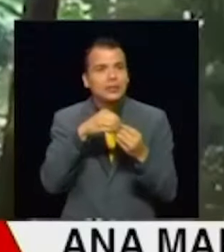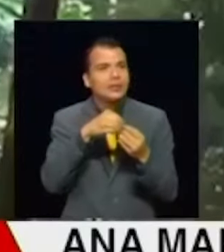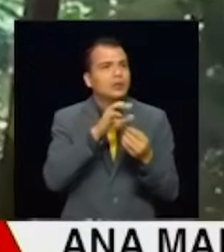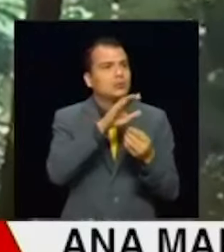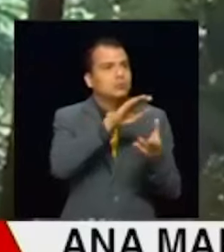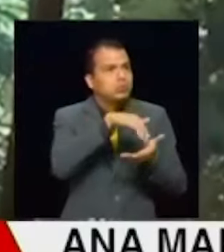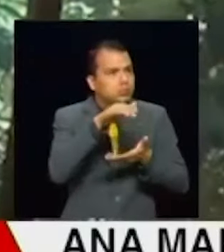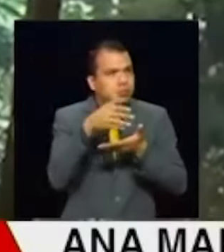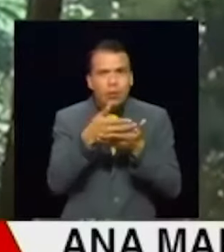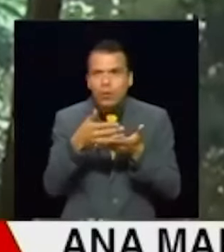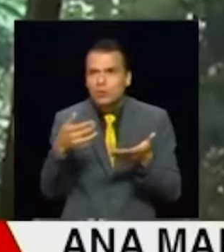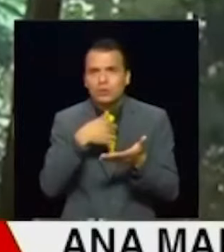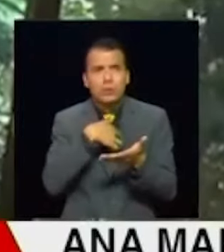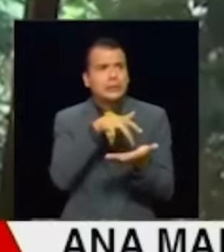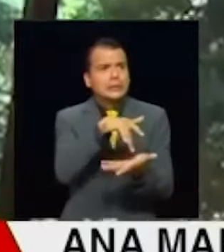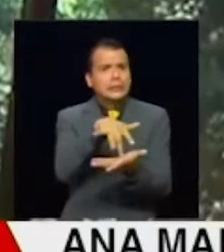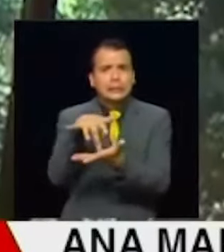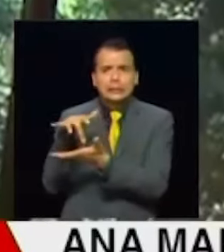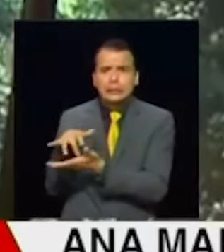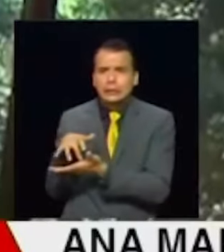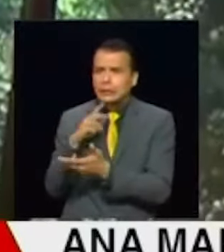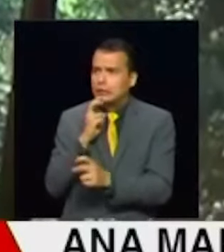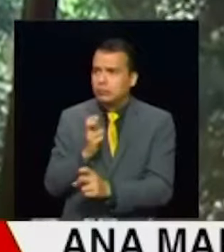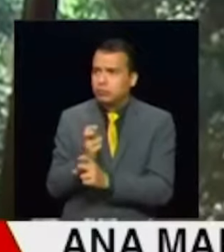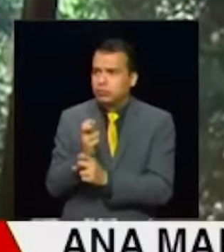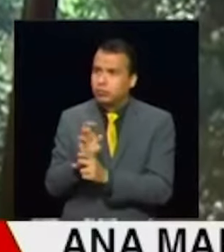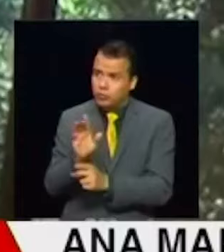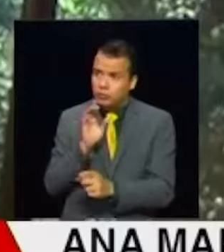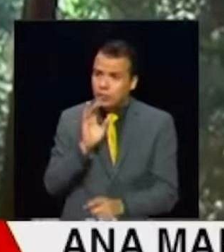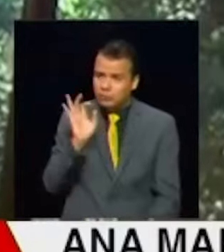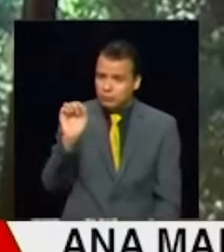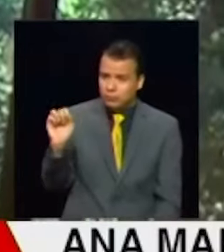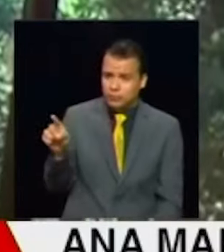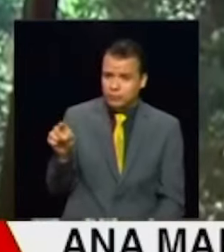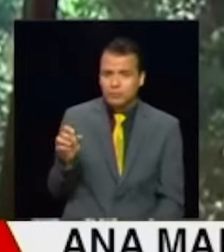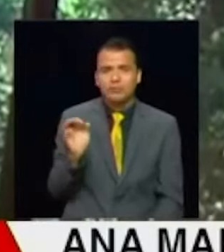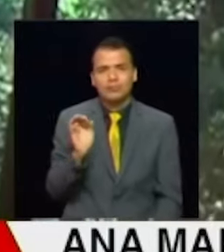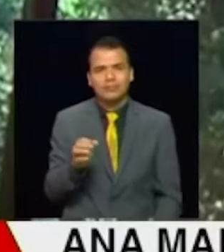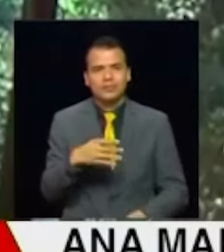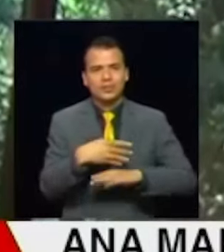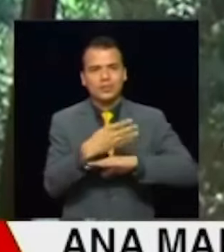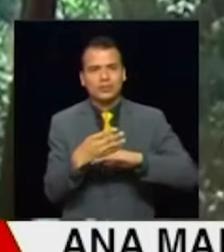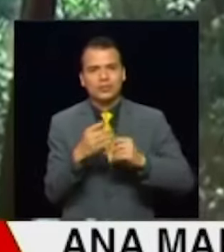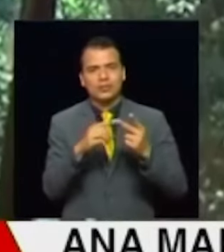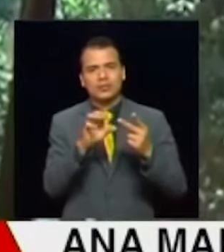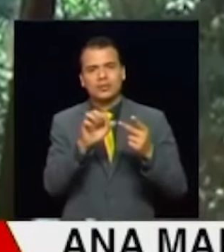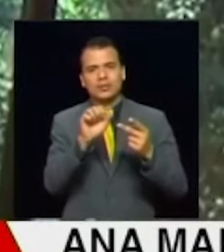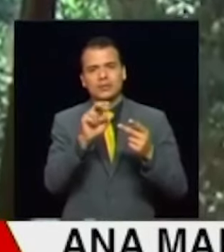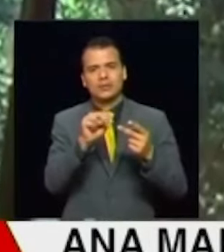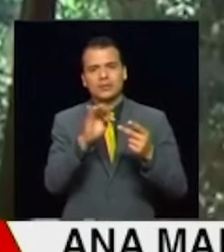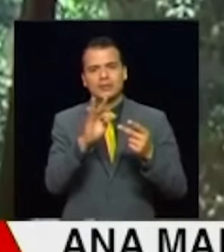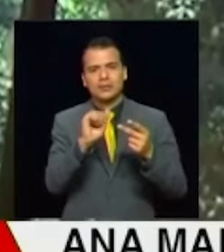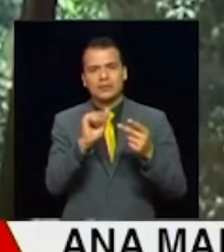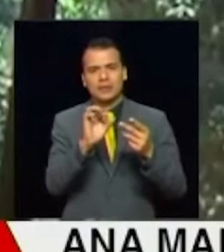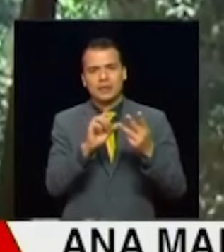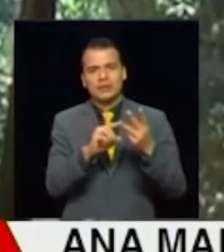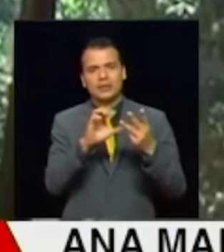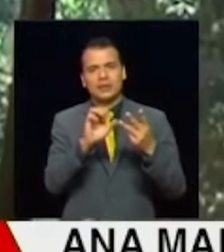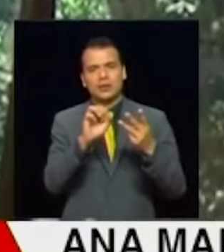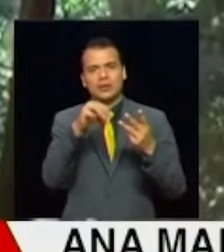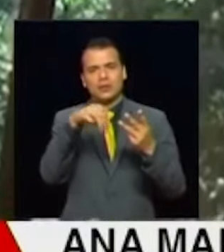Así es. La realidad es que desde, bueno, estas tres EPS, Sura, Sanitas, Compensar, desde el mes de junio lo habían